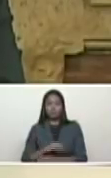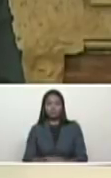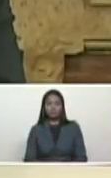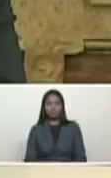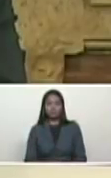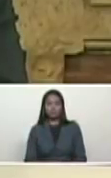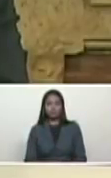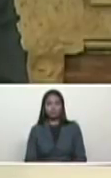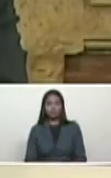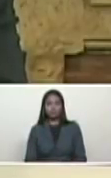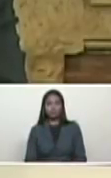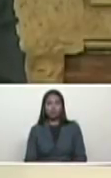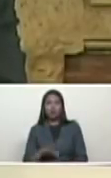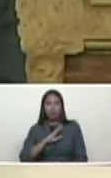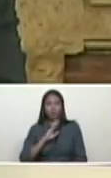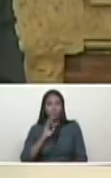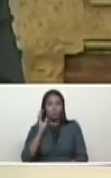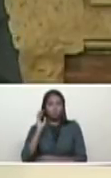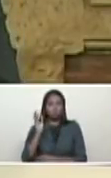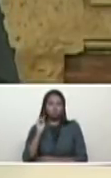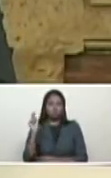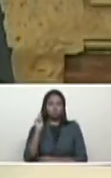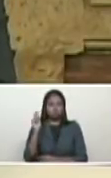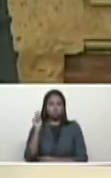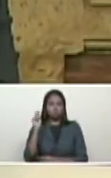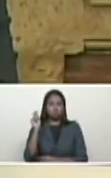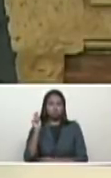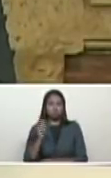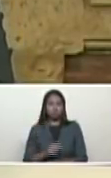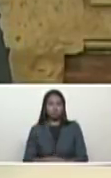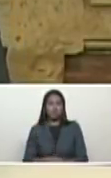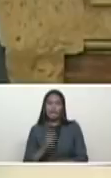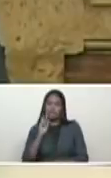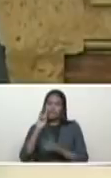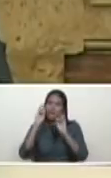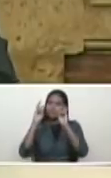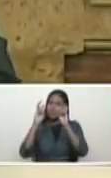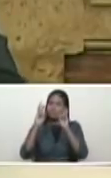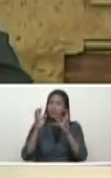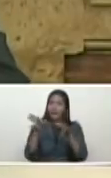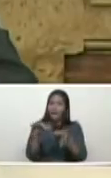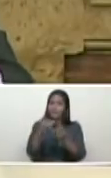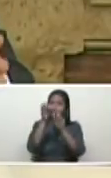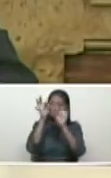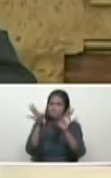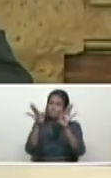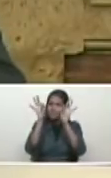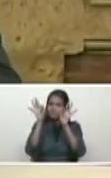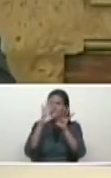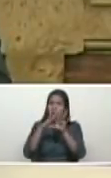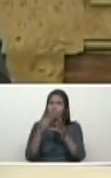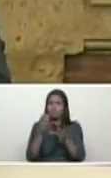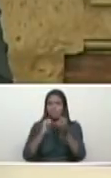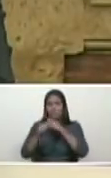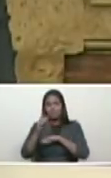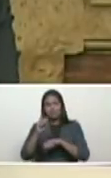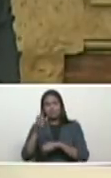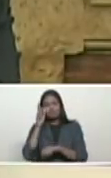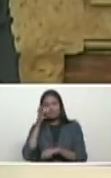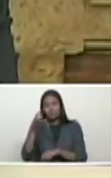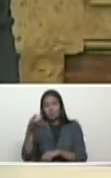del parlamento venezolano es un tema muy especial de este consejo de defensa y seguridad